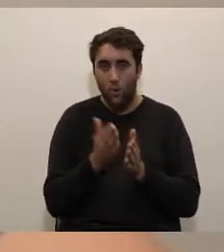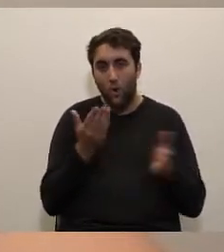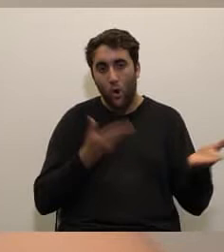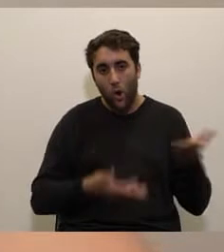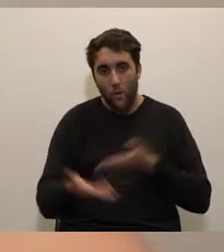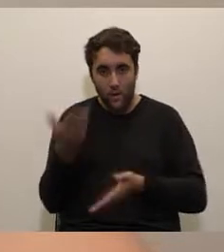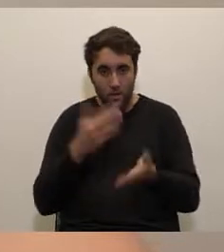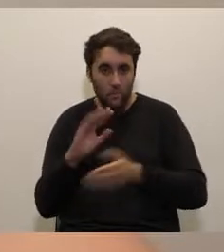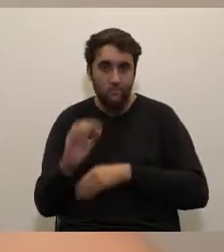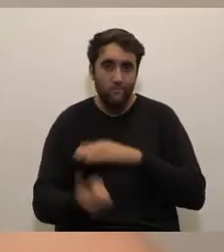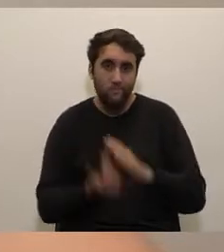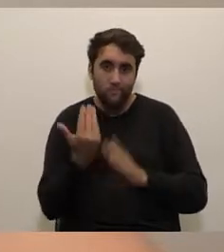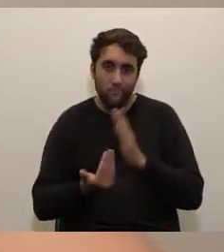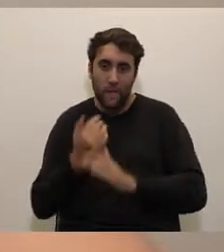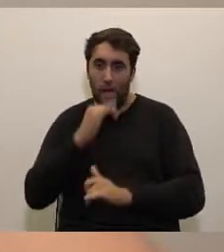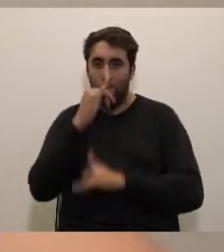esta información.